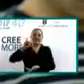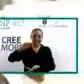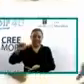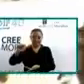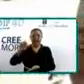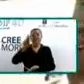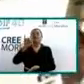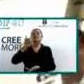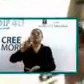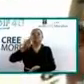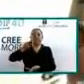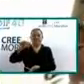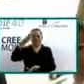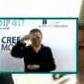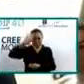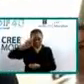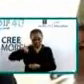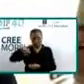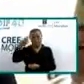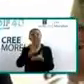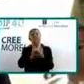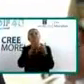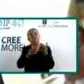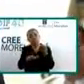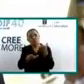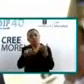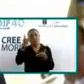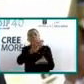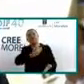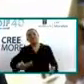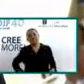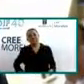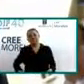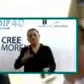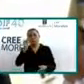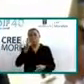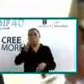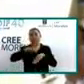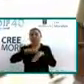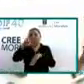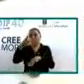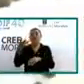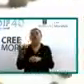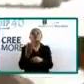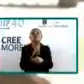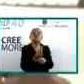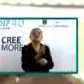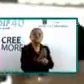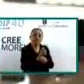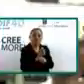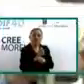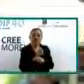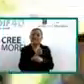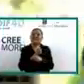Rivera, Angélica, la esposa del presidente, nos va a anunciar la construcción de un centro de atención para ciegos y